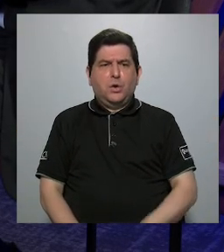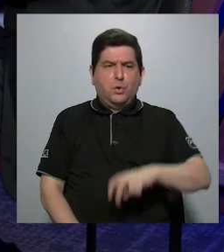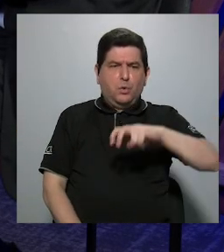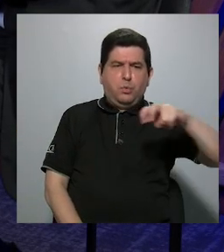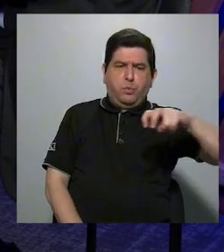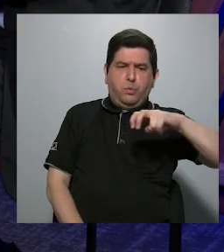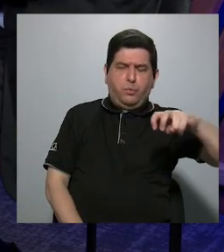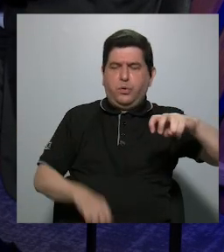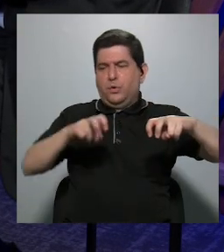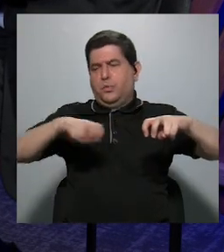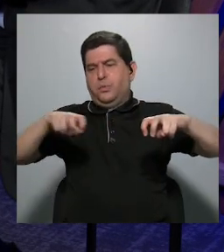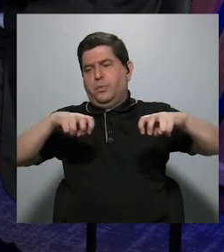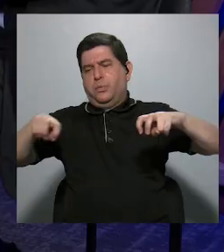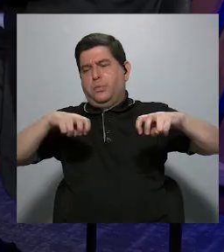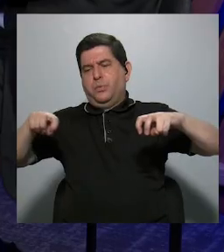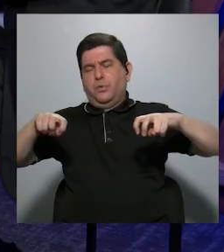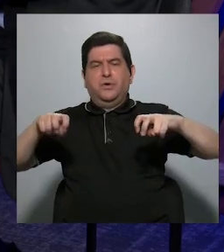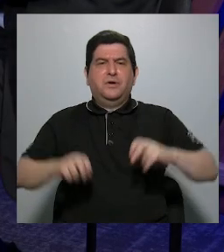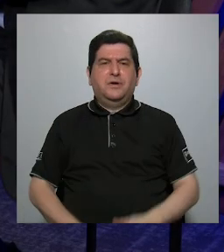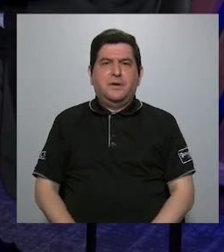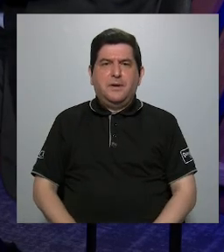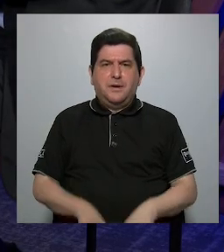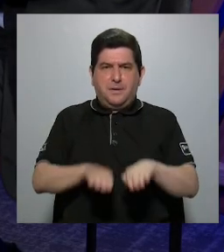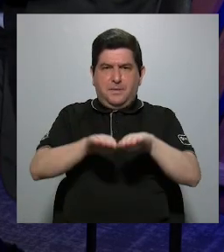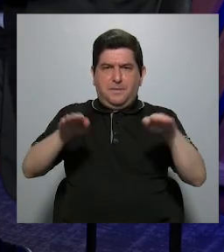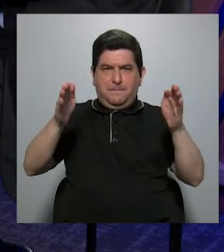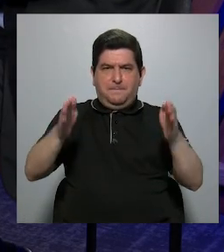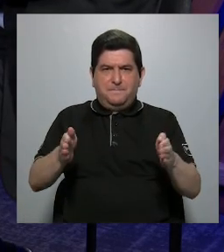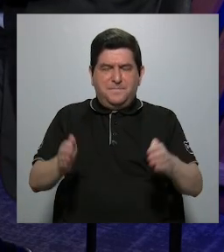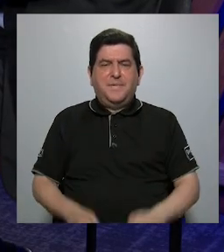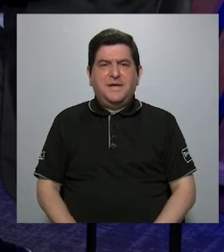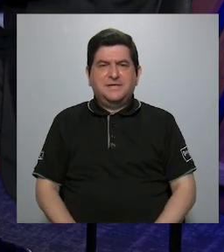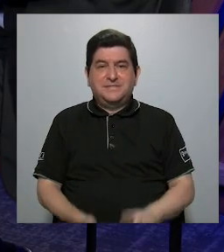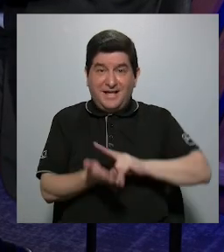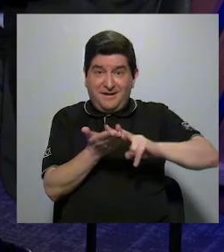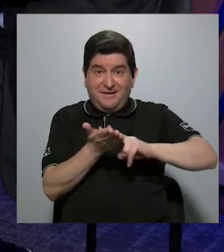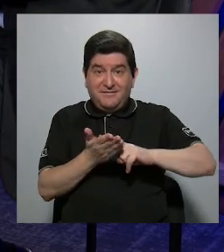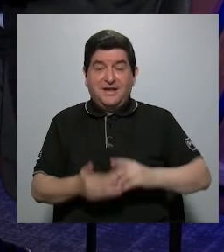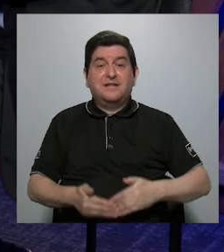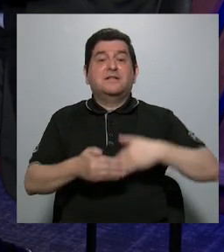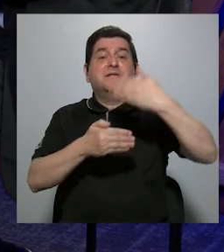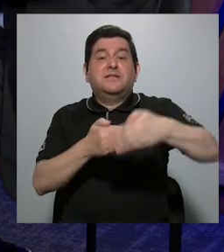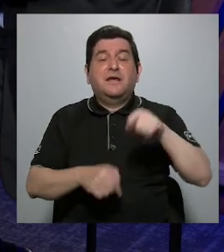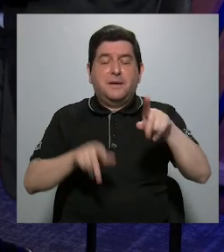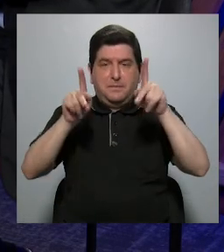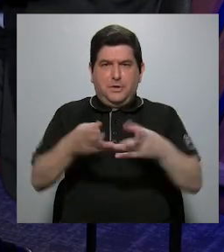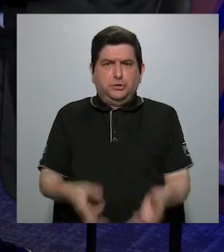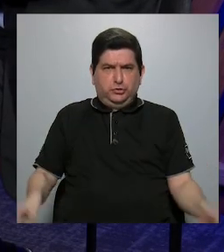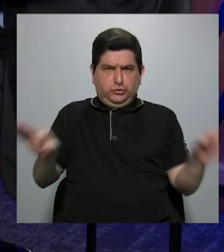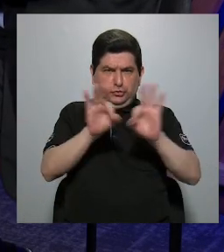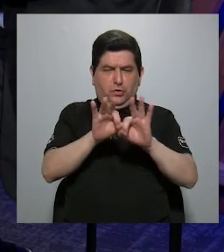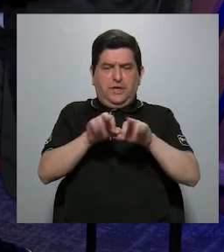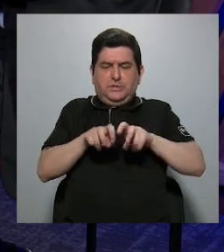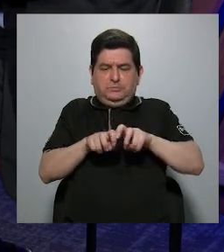sillas a la derecha, sillas a la izquierda, una mesa verde adelante en que están los